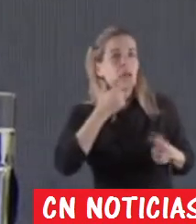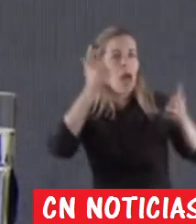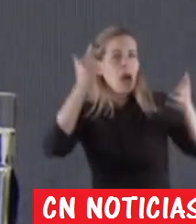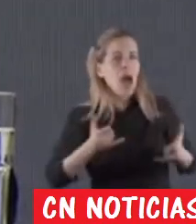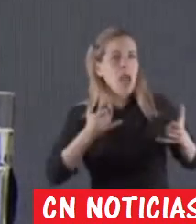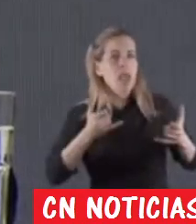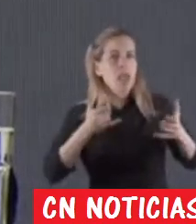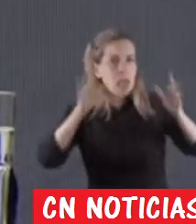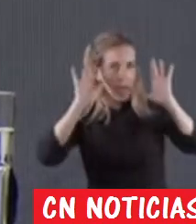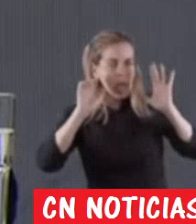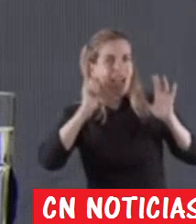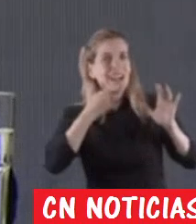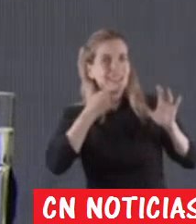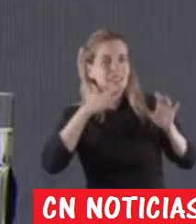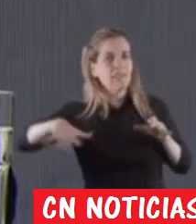no convencional,